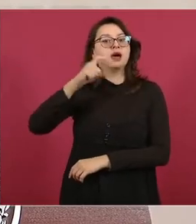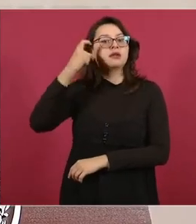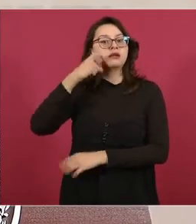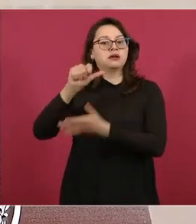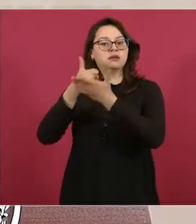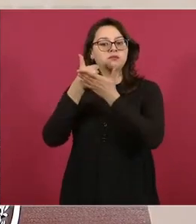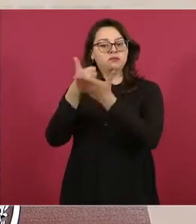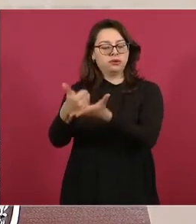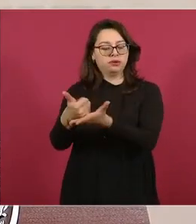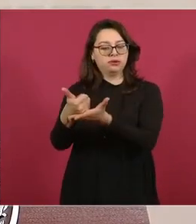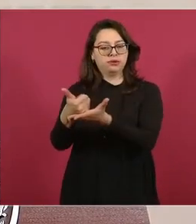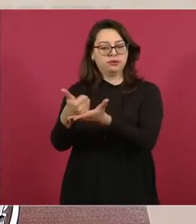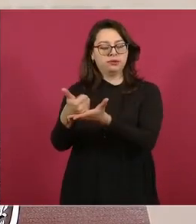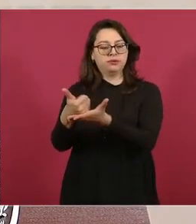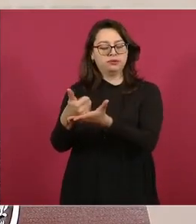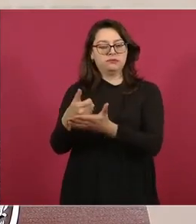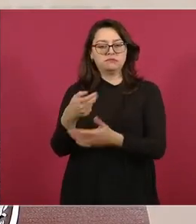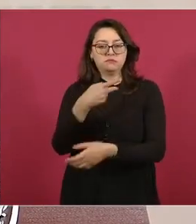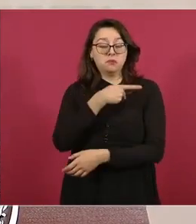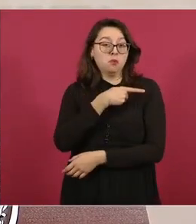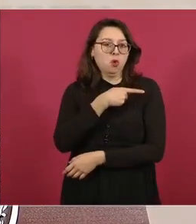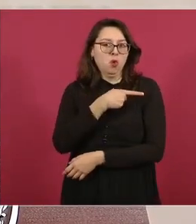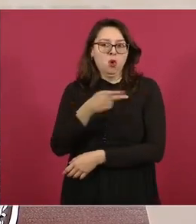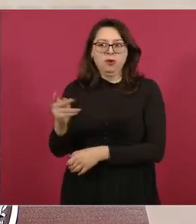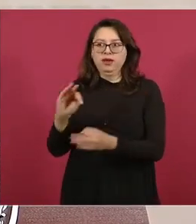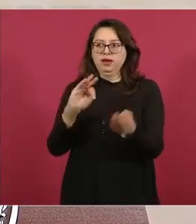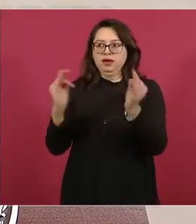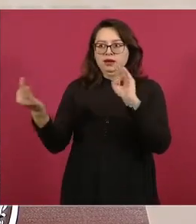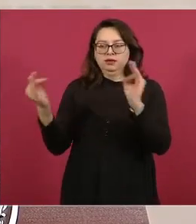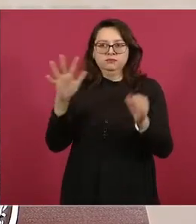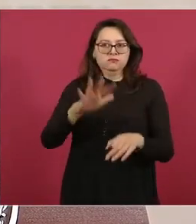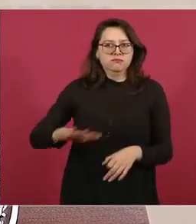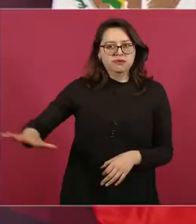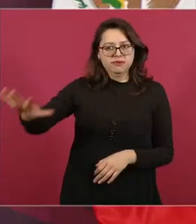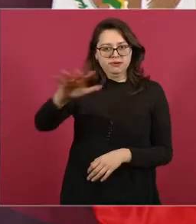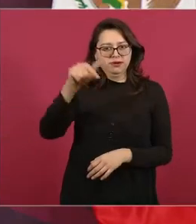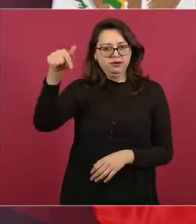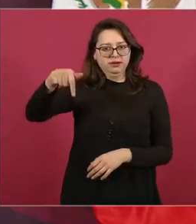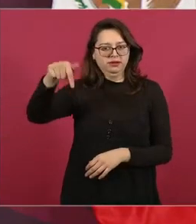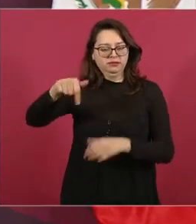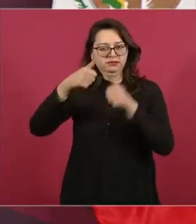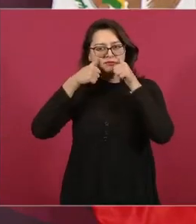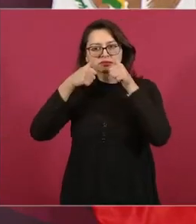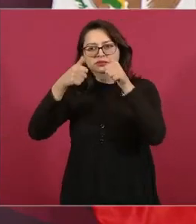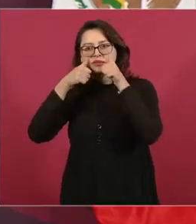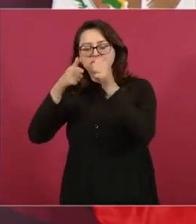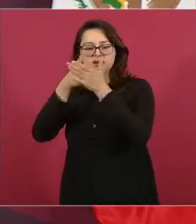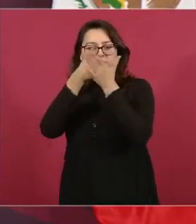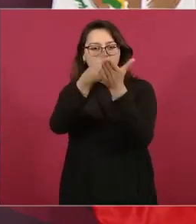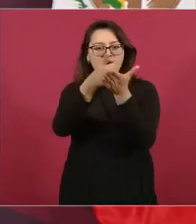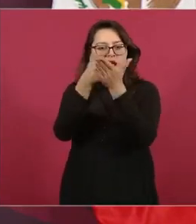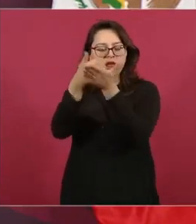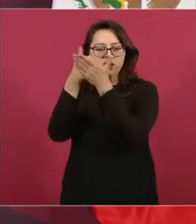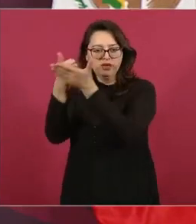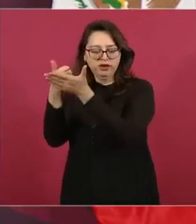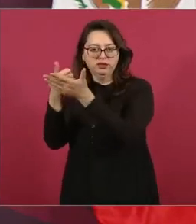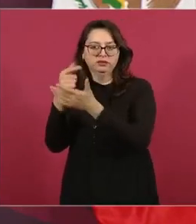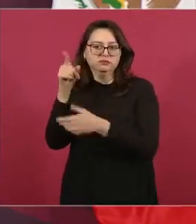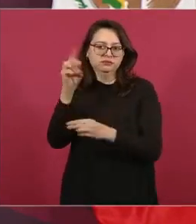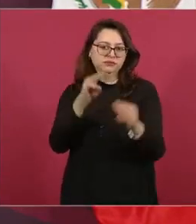Entonces, esto en la zona más pobre de México, de las más pobres, en la